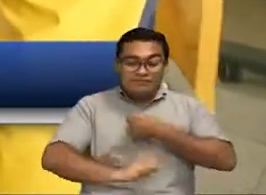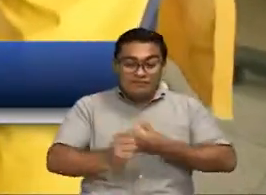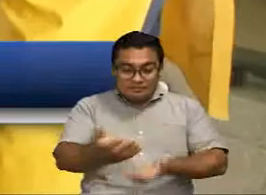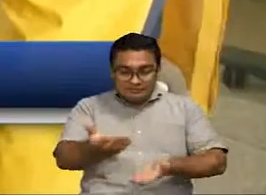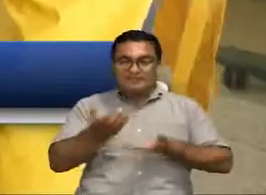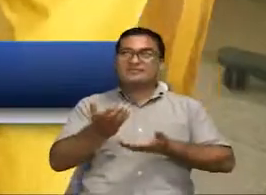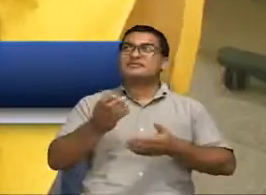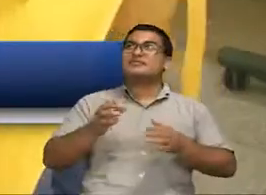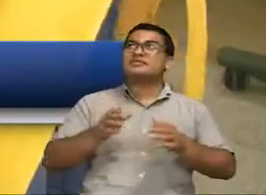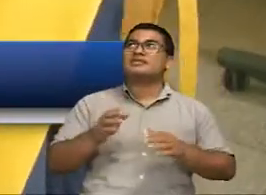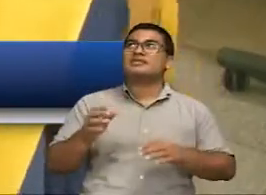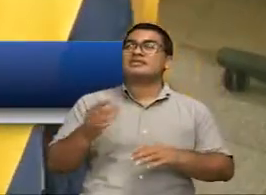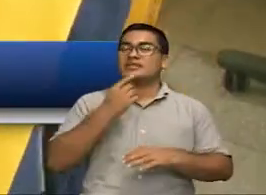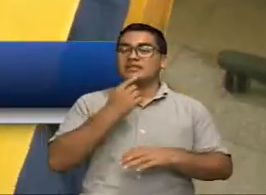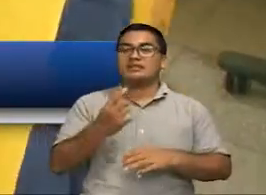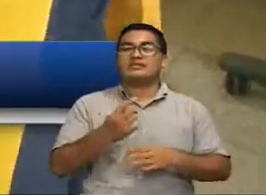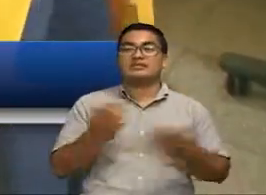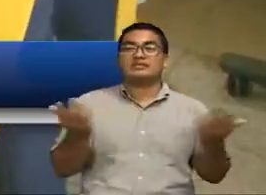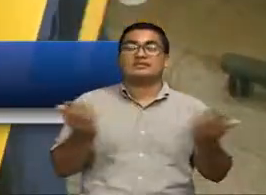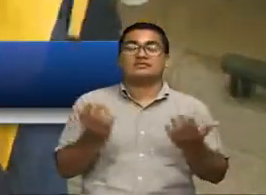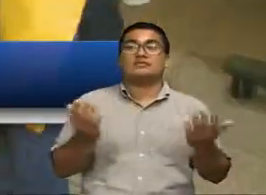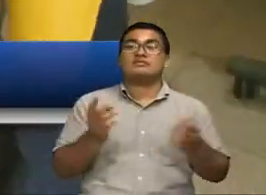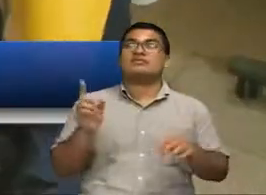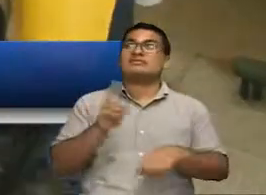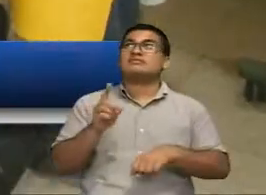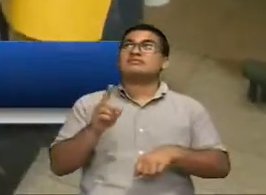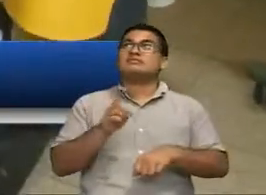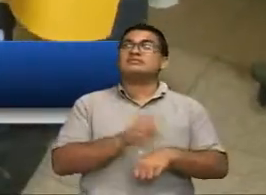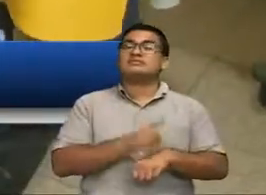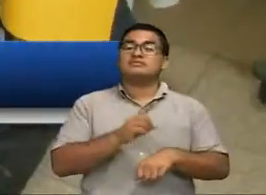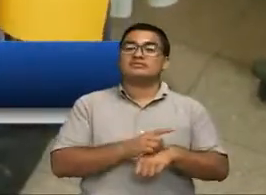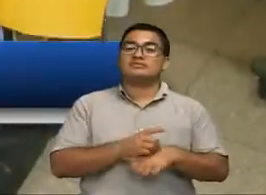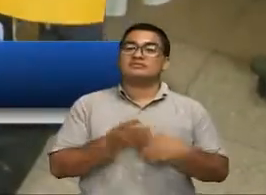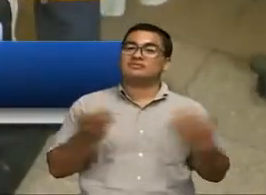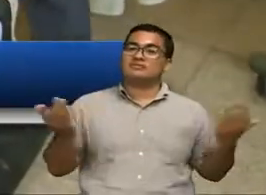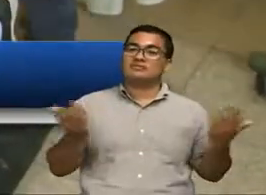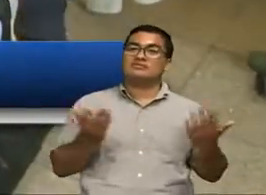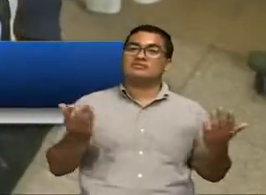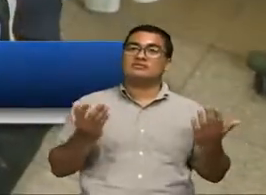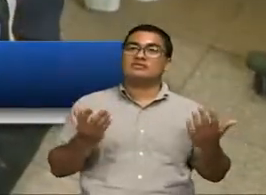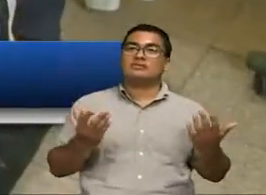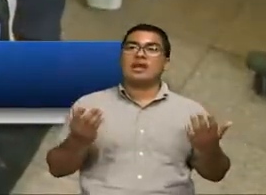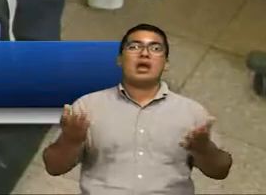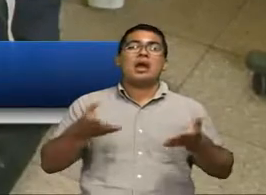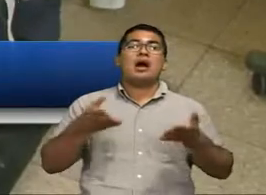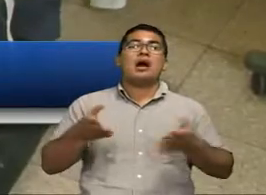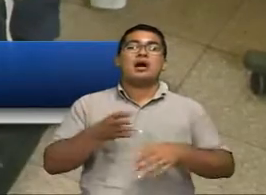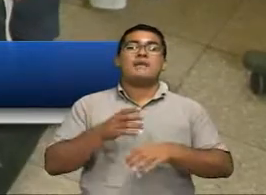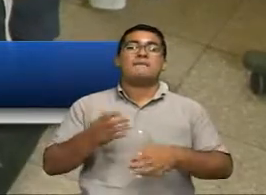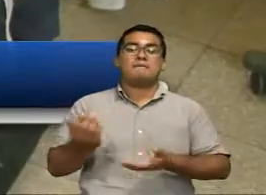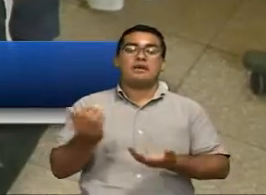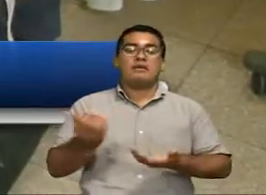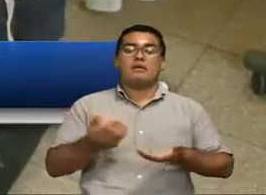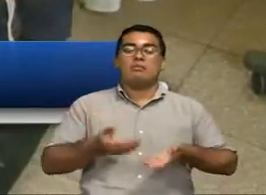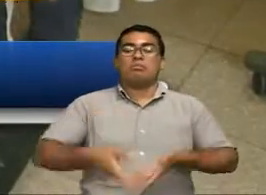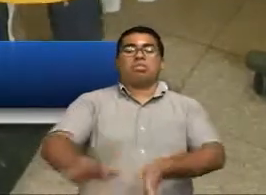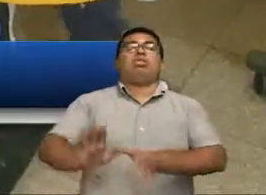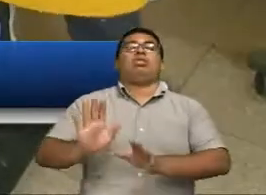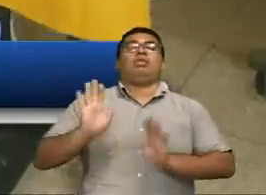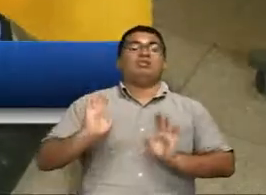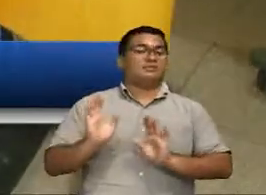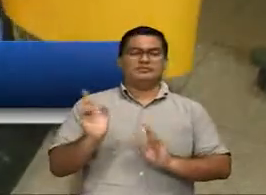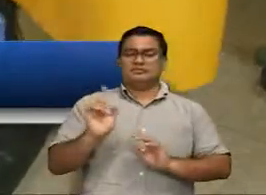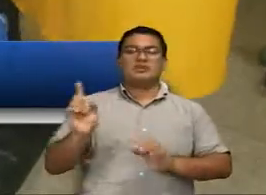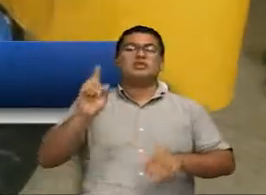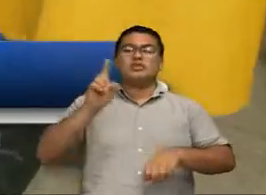está hacia atrás. No, sí, el médico, espera. No. No es que el bebé va a salir solo y va a caer al piso. No, el médico lo